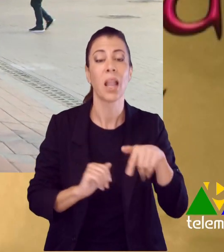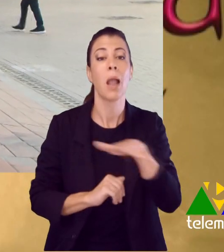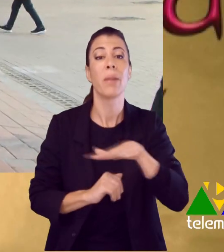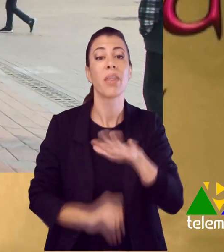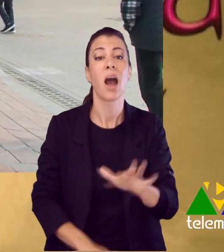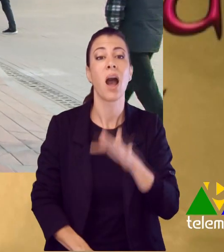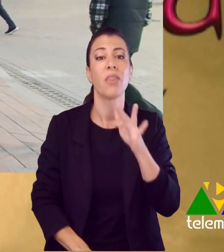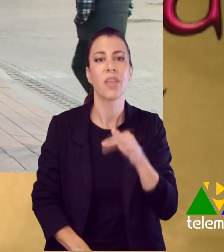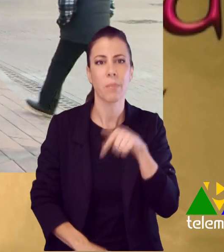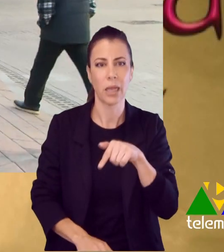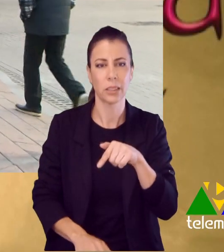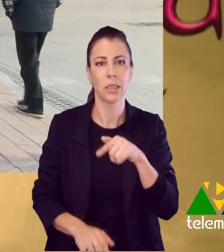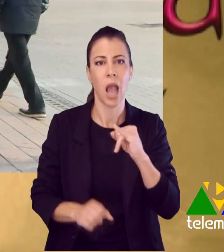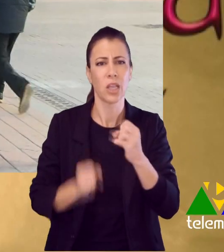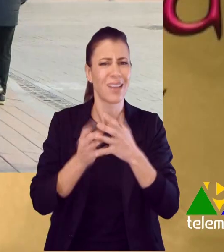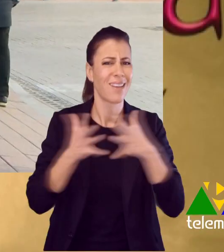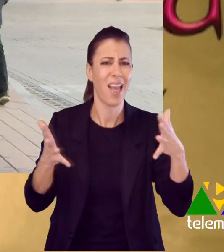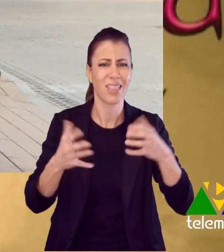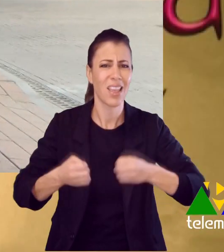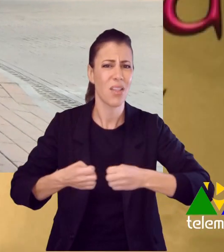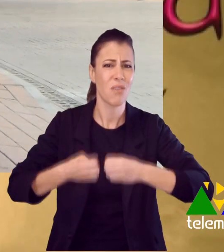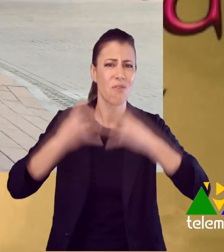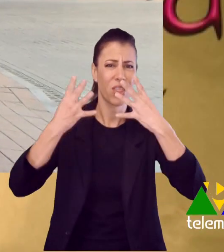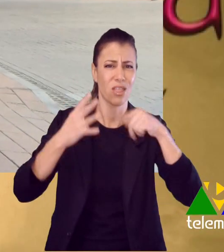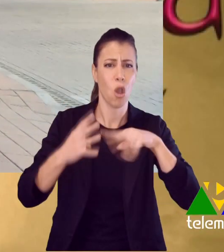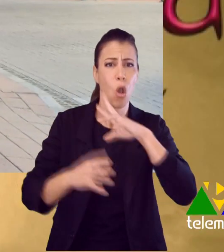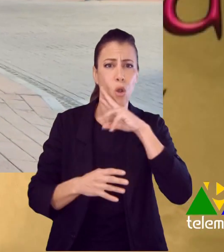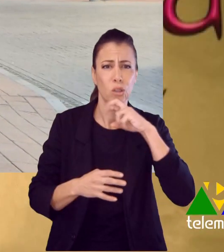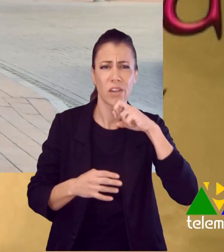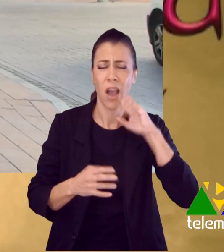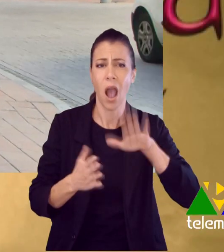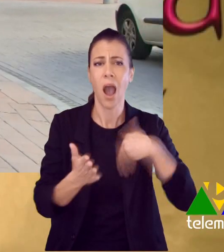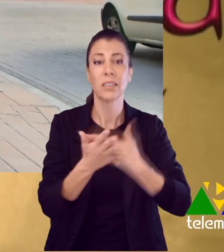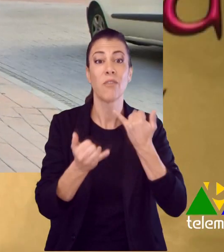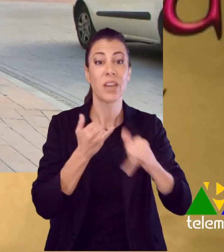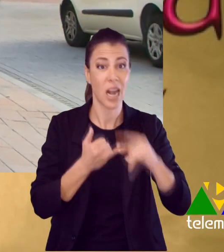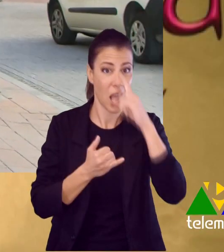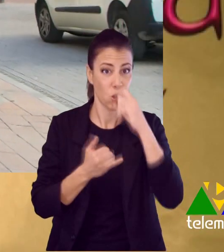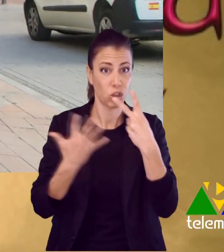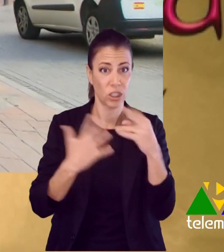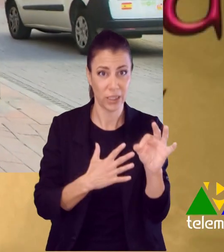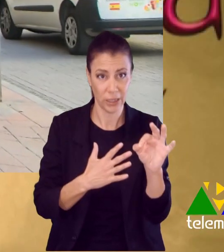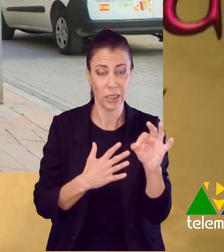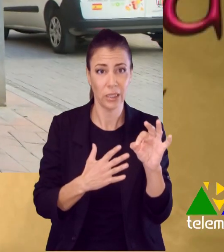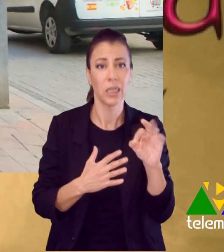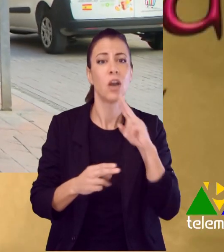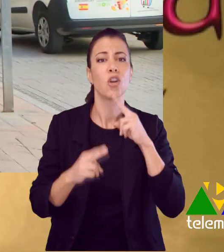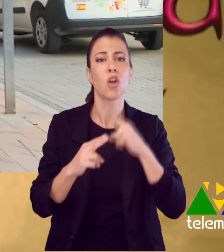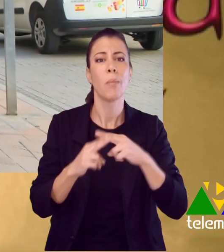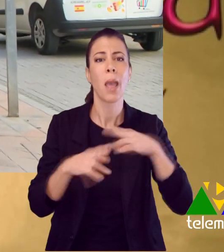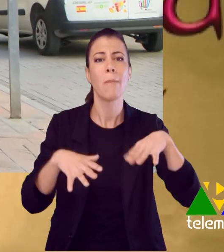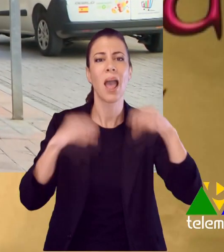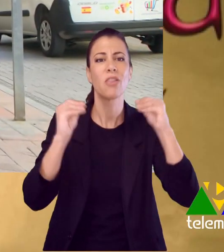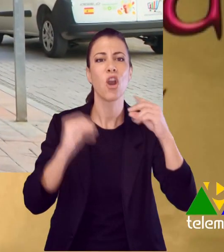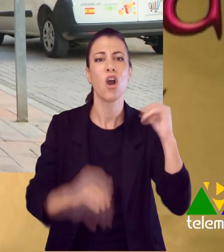además tuvo uno de los grandes edificios que se conservaron hasta los finales de los 70, el Palacio Jiménez Caballero,